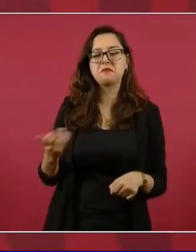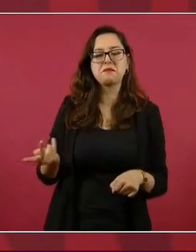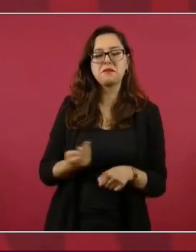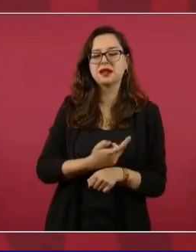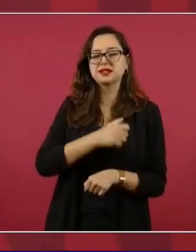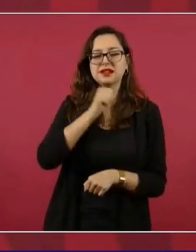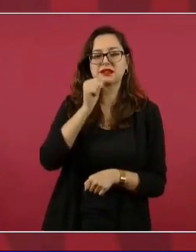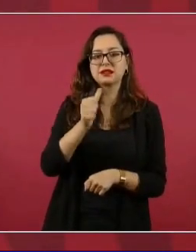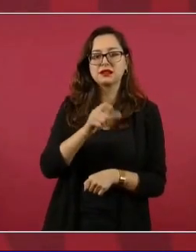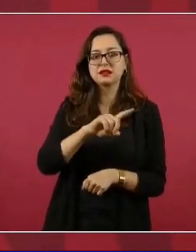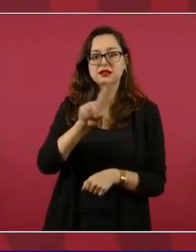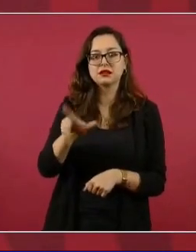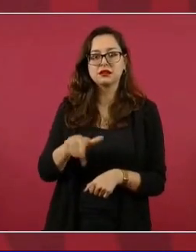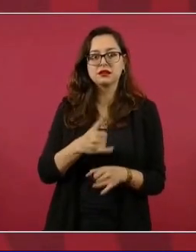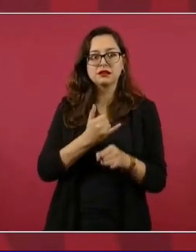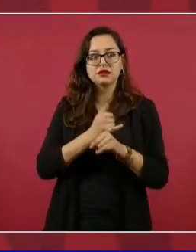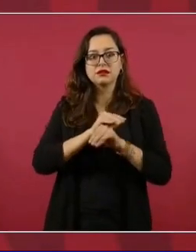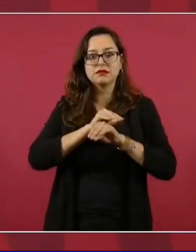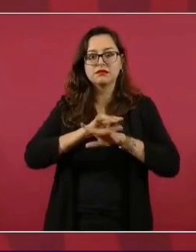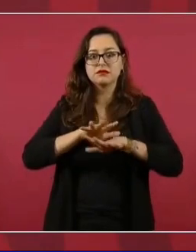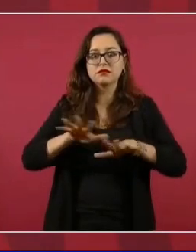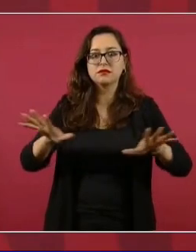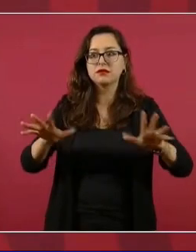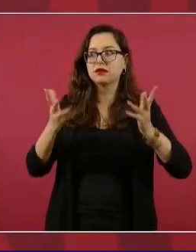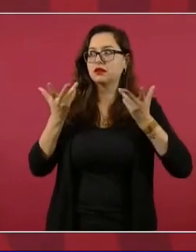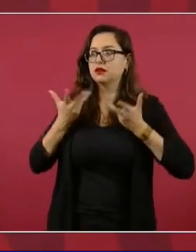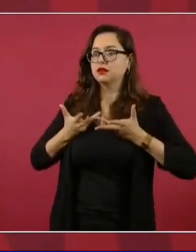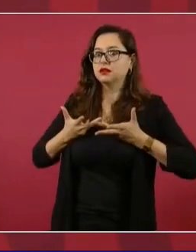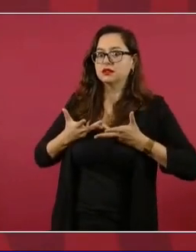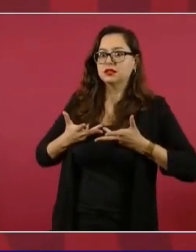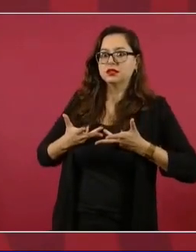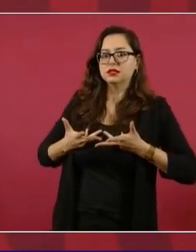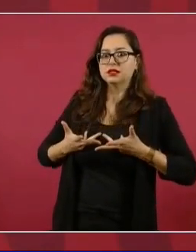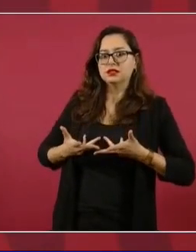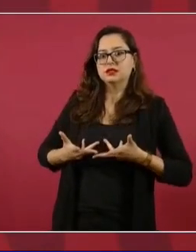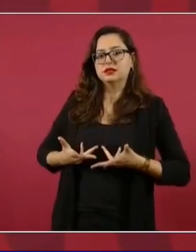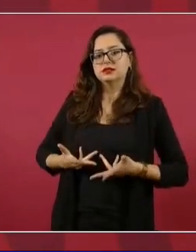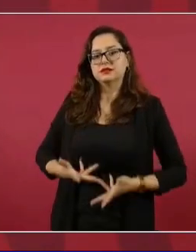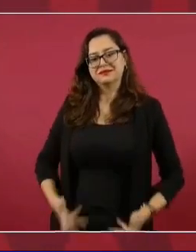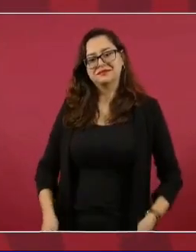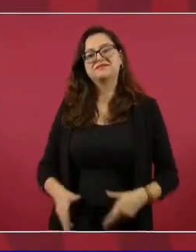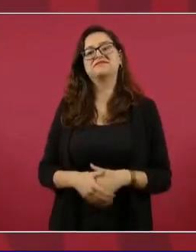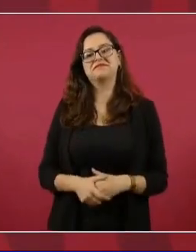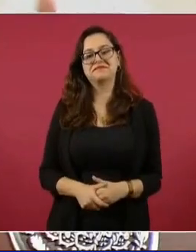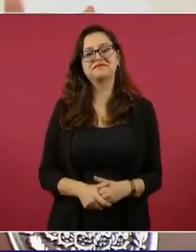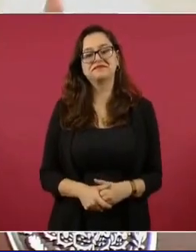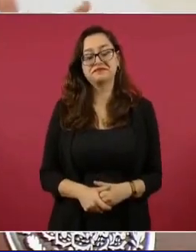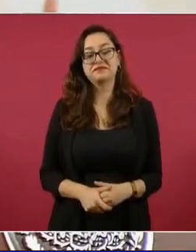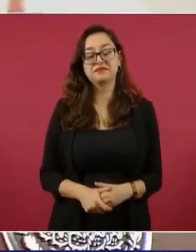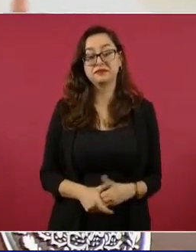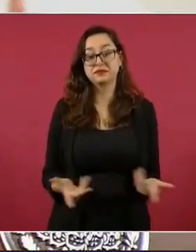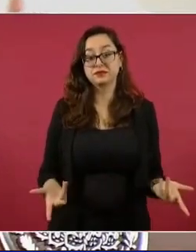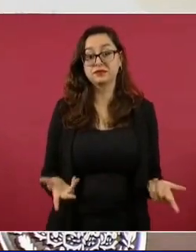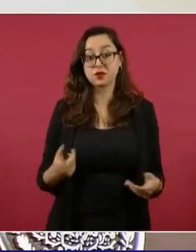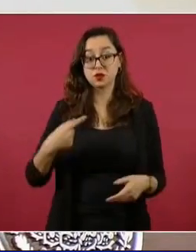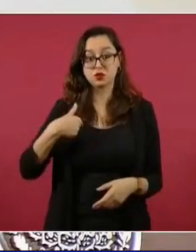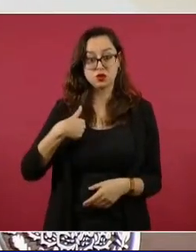Y nos reunimos, pasaba el tiempo y pasaba el tiempo, y yo estaba pidiendo cuentas, a ver.